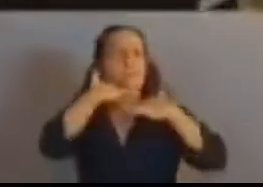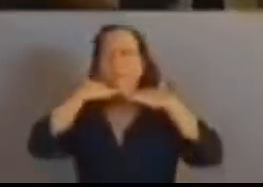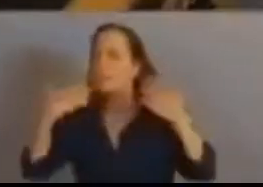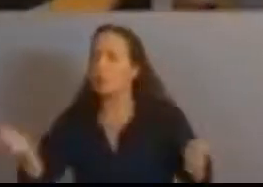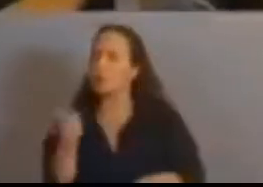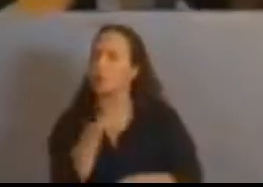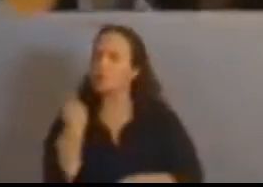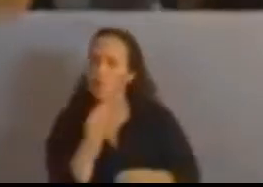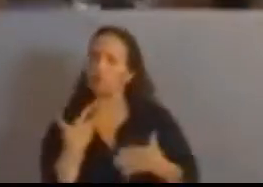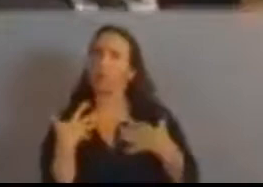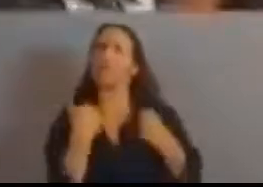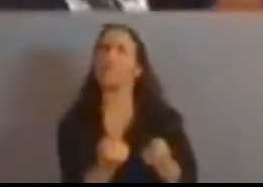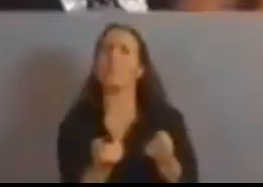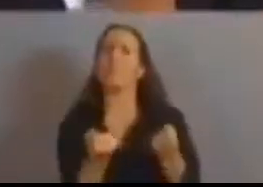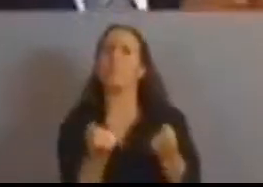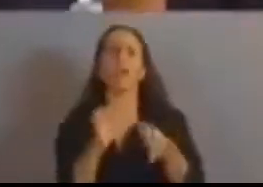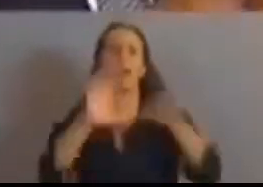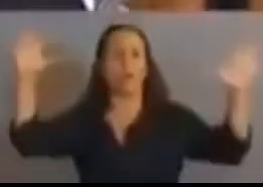Porque